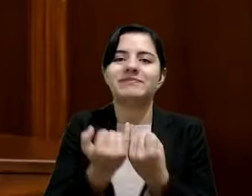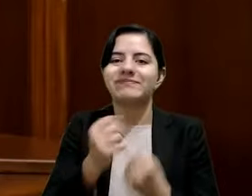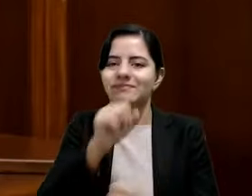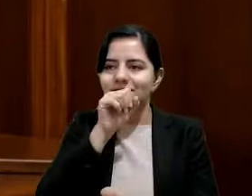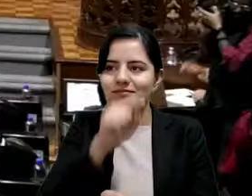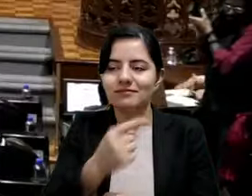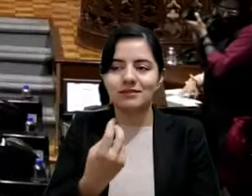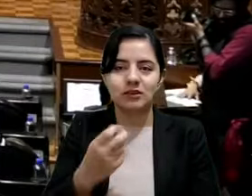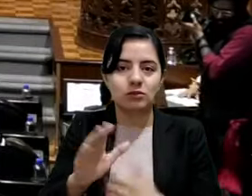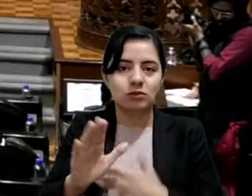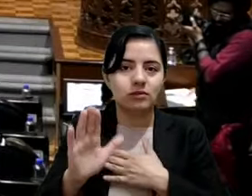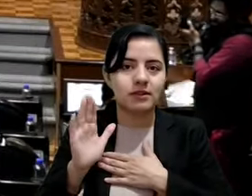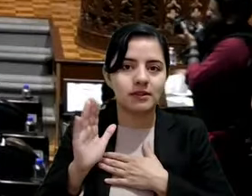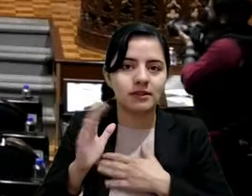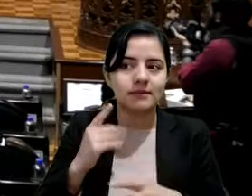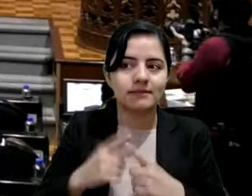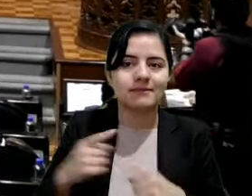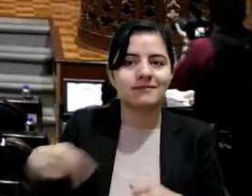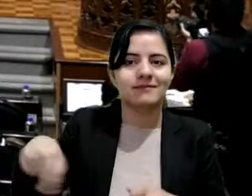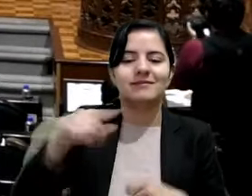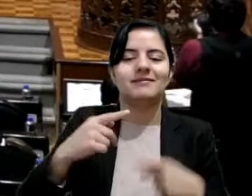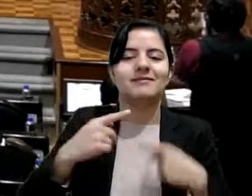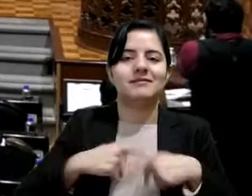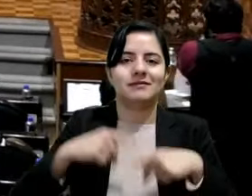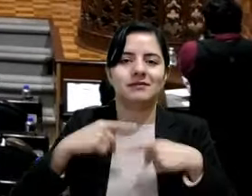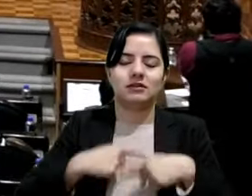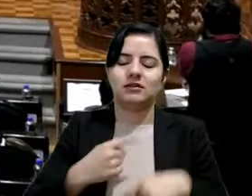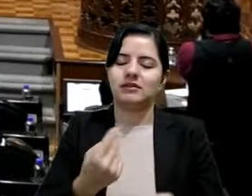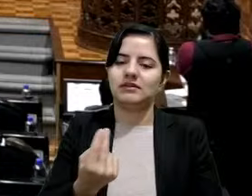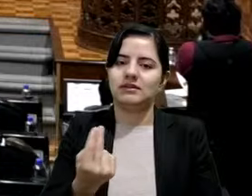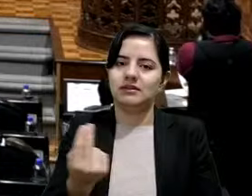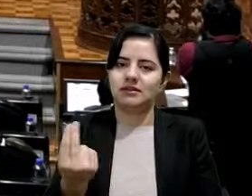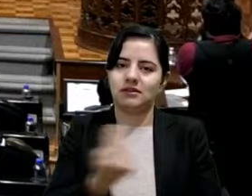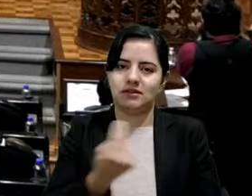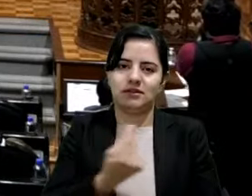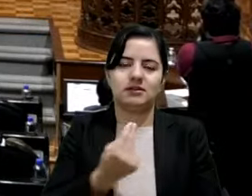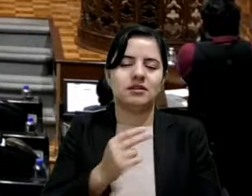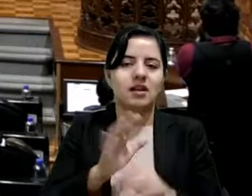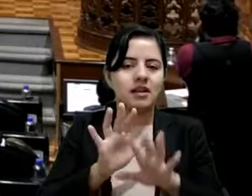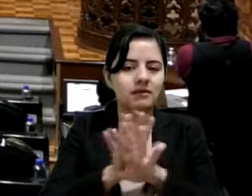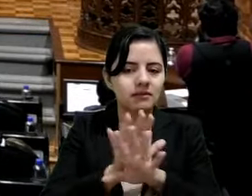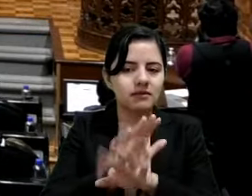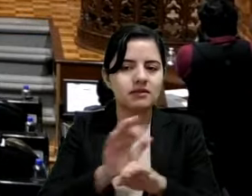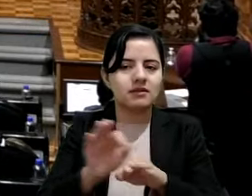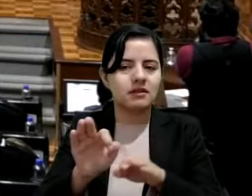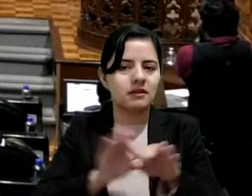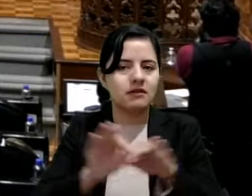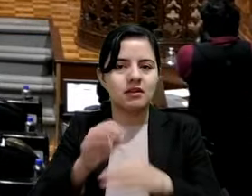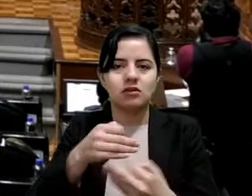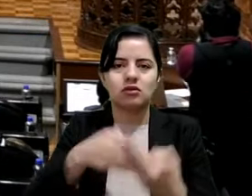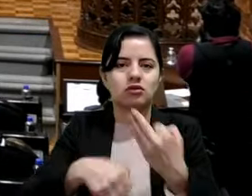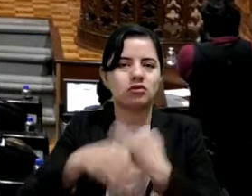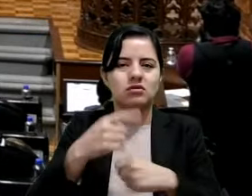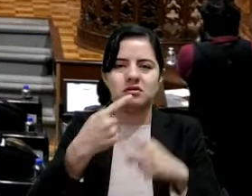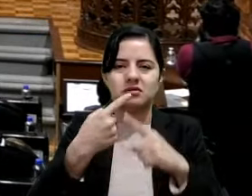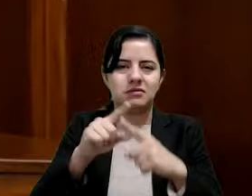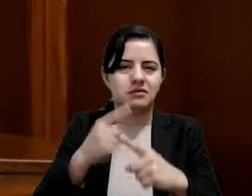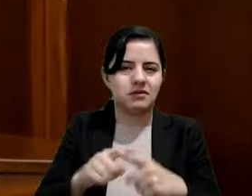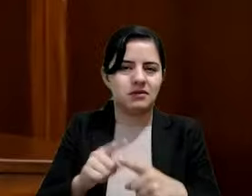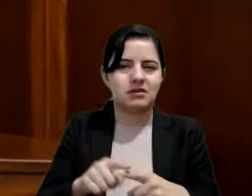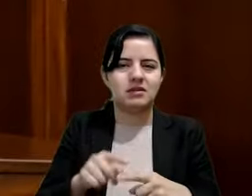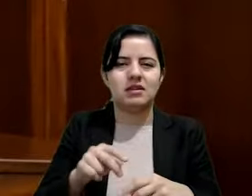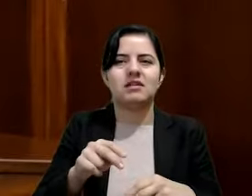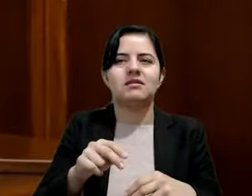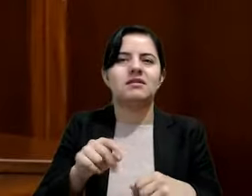pacto muy humano que se requiere y que se debe de trabajar en todas las diferentes órdenes de gobierno en las tres